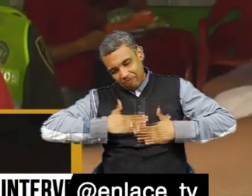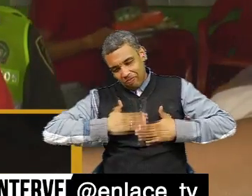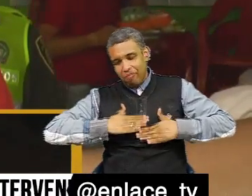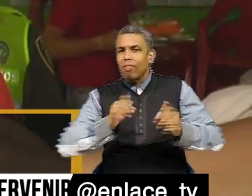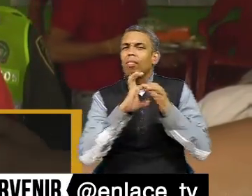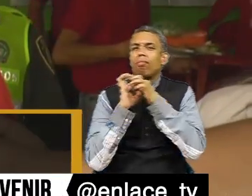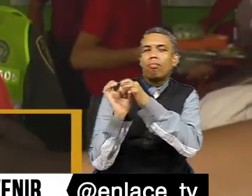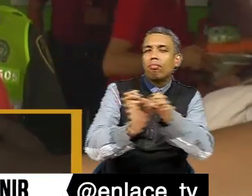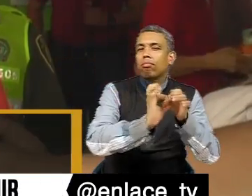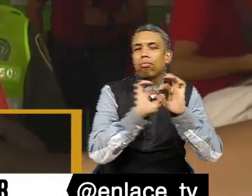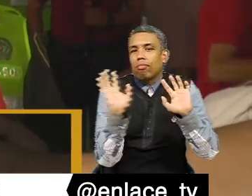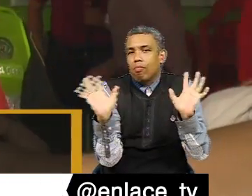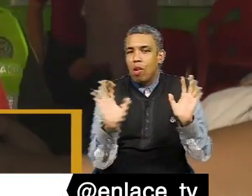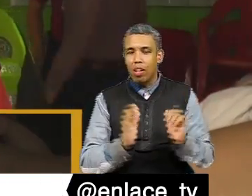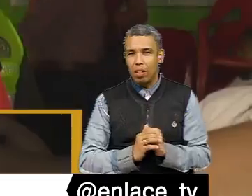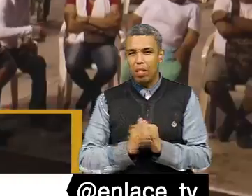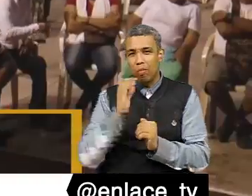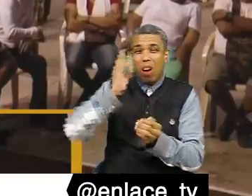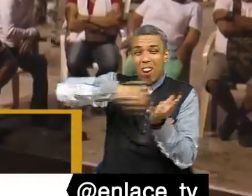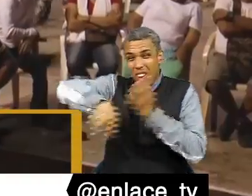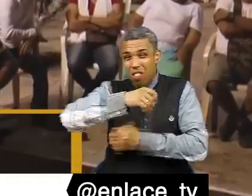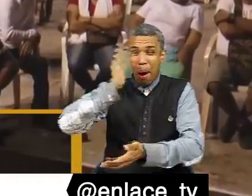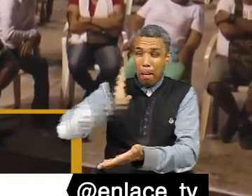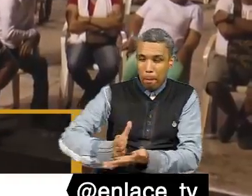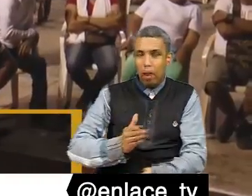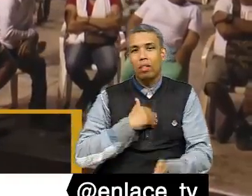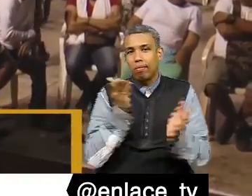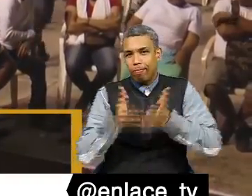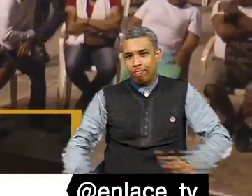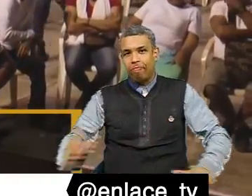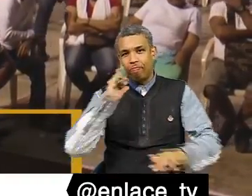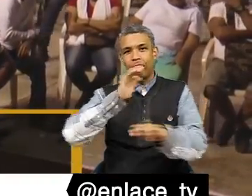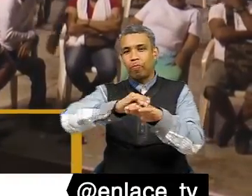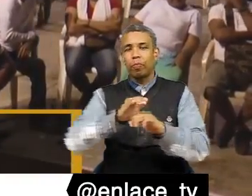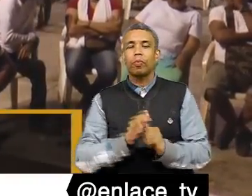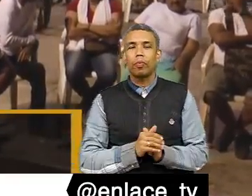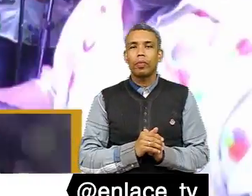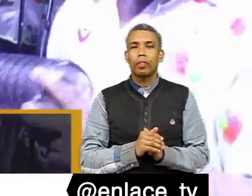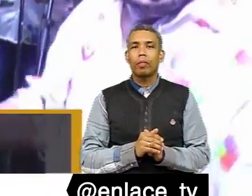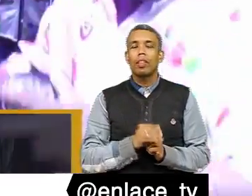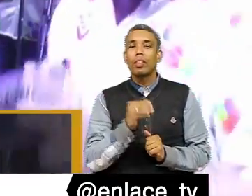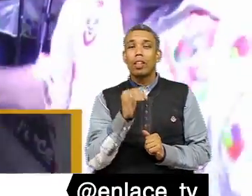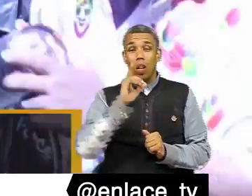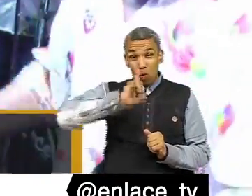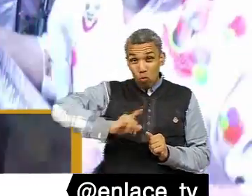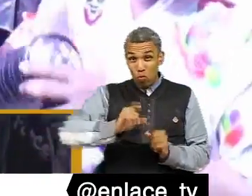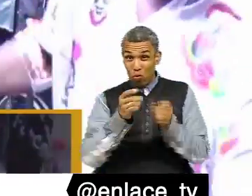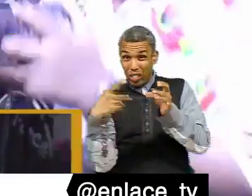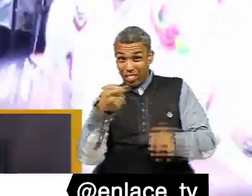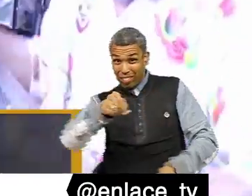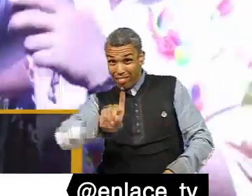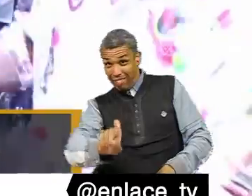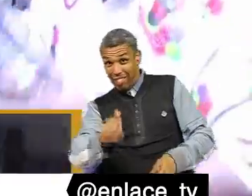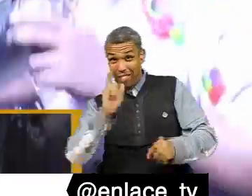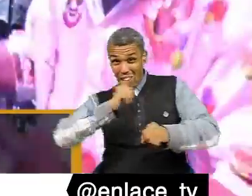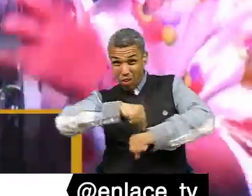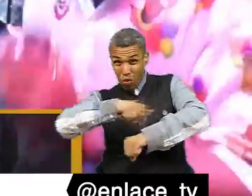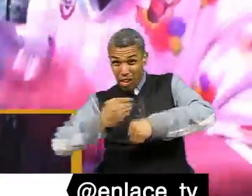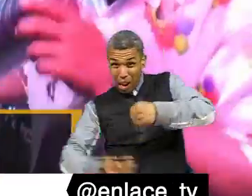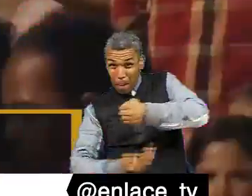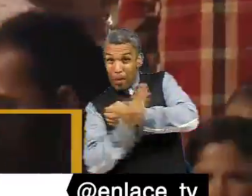vayamos a tener actos desagradables. Desde la madrugada del 16 de julio estarán los llaniteros celebrando un día más de la patrona de los